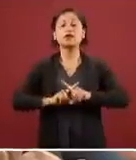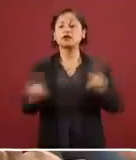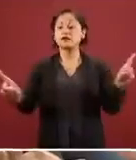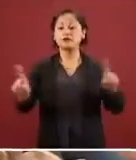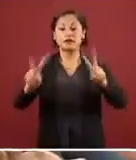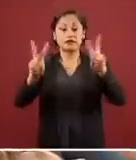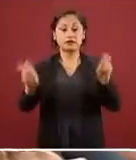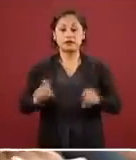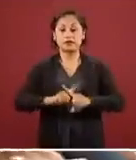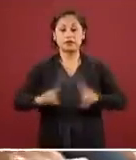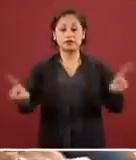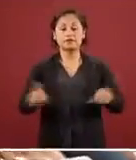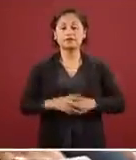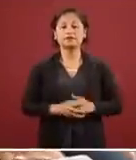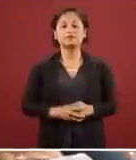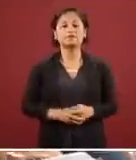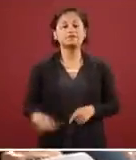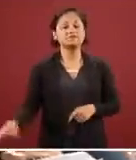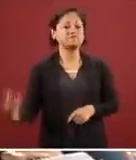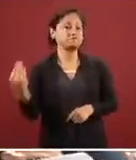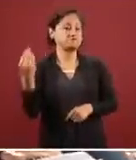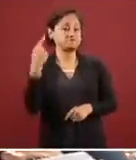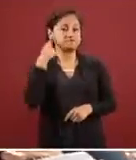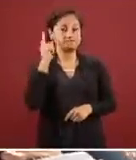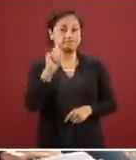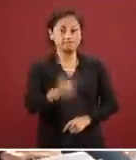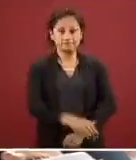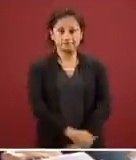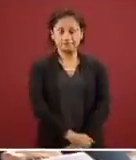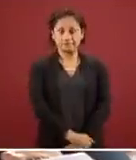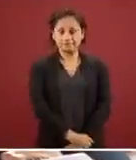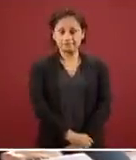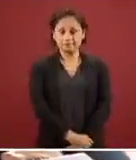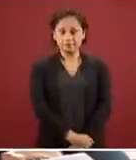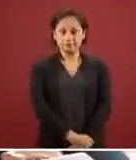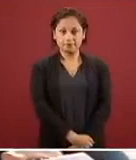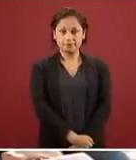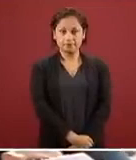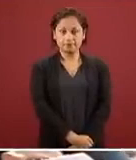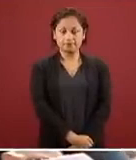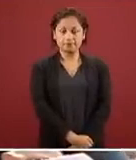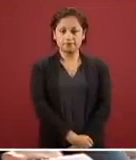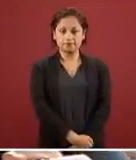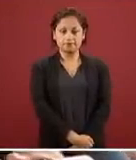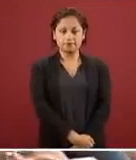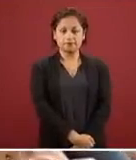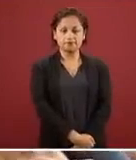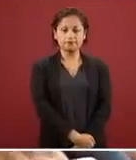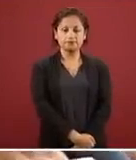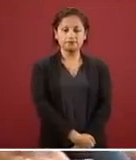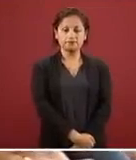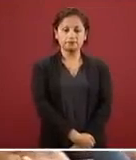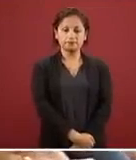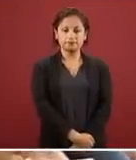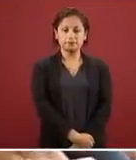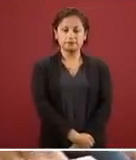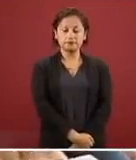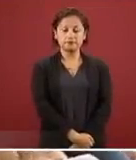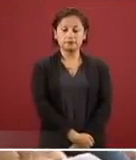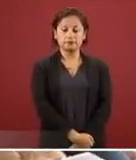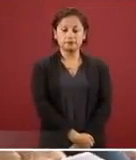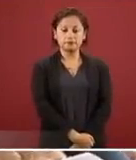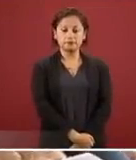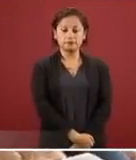con leyes internacionales. Se estaría también opinando acerca de la persecución de